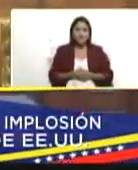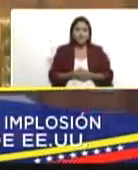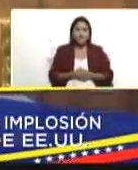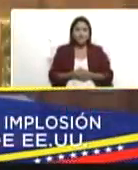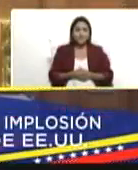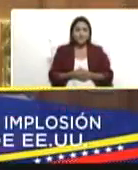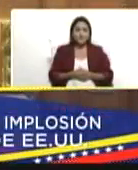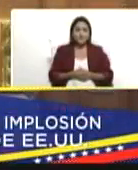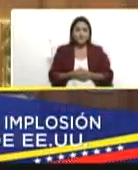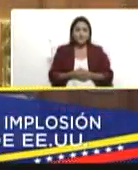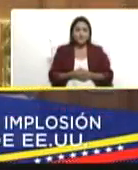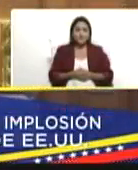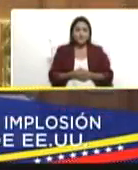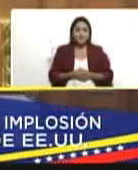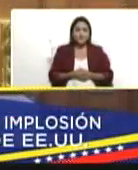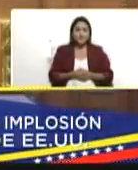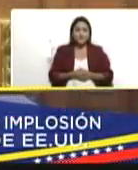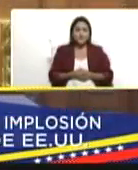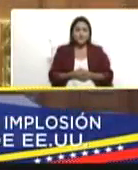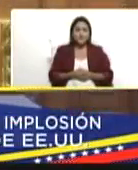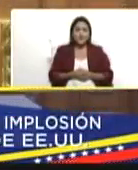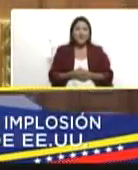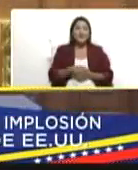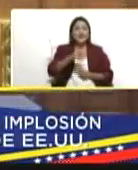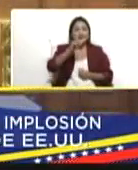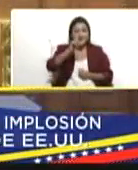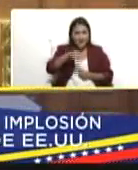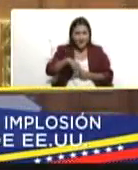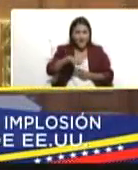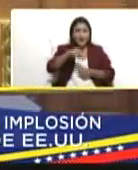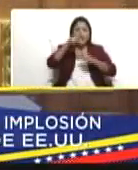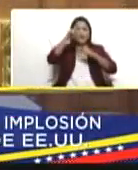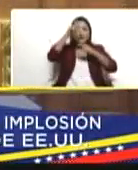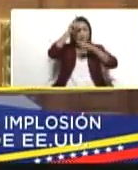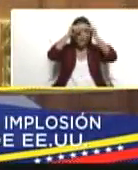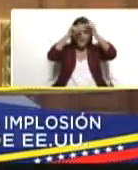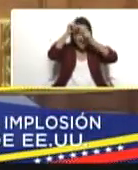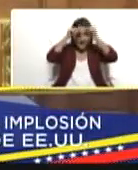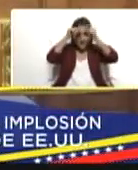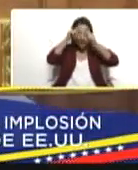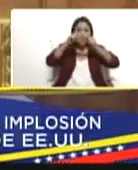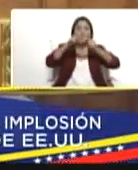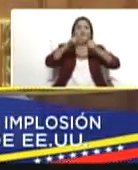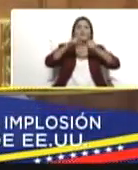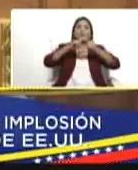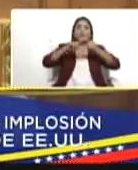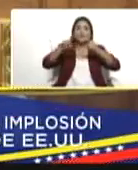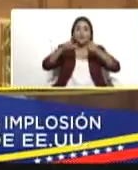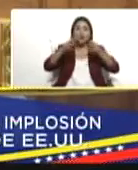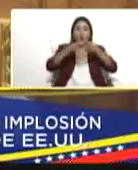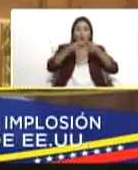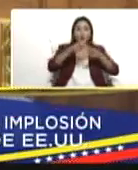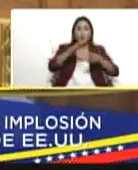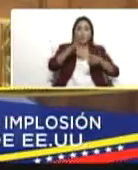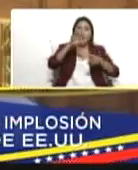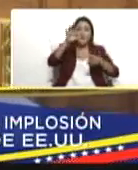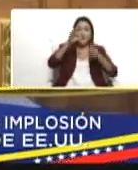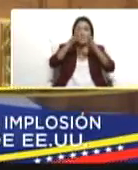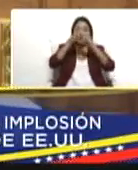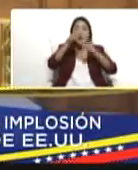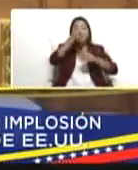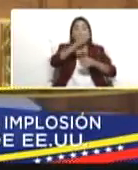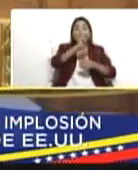somos el tupamaro movimiento revolucionario histórico el partido patria para todos Que cumplió